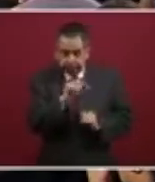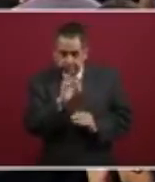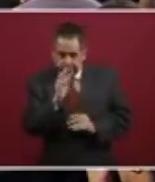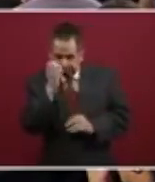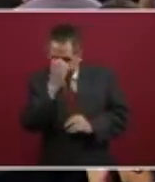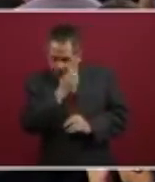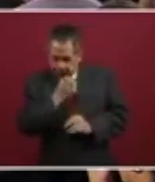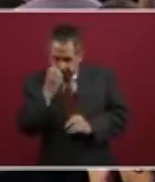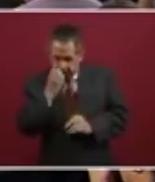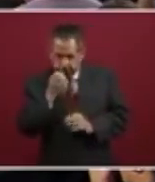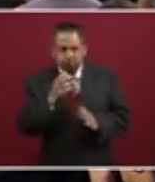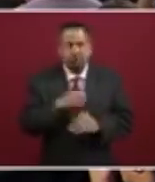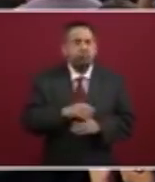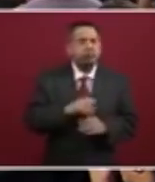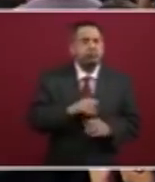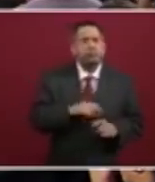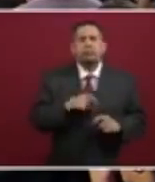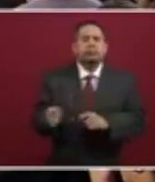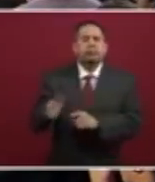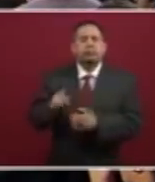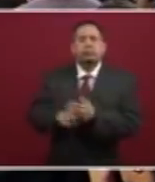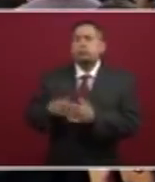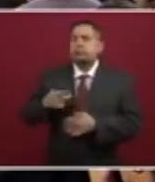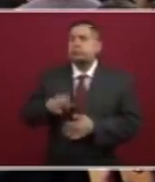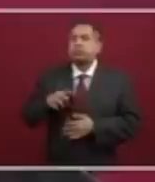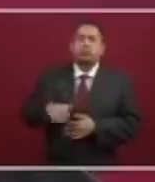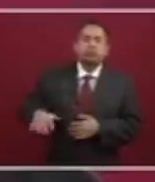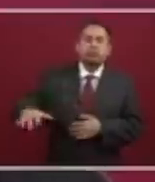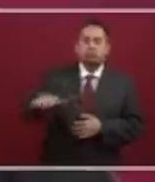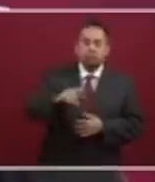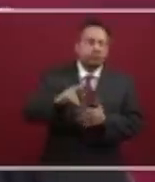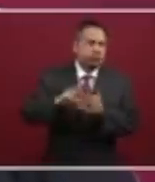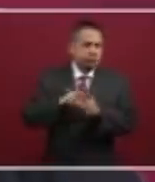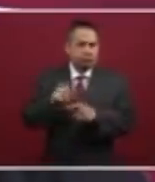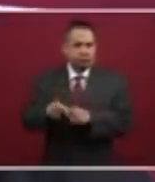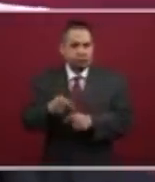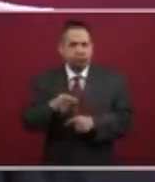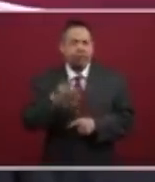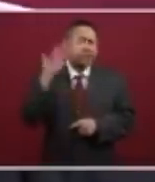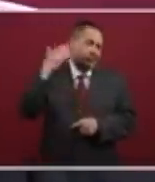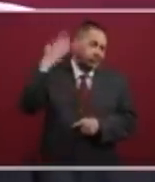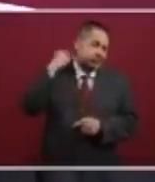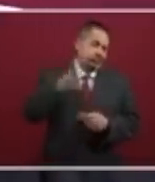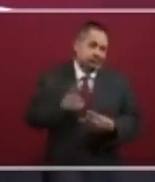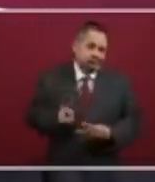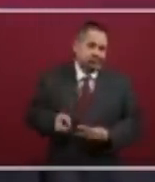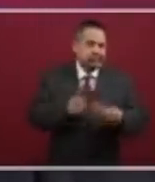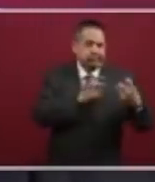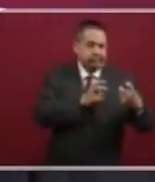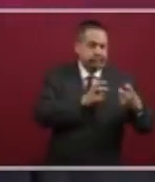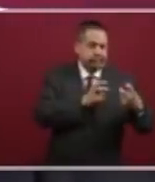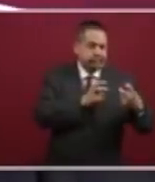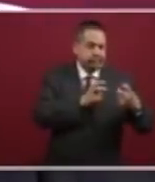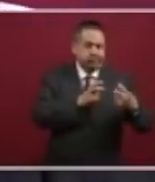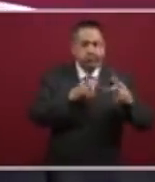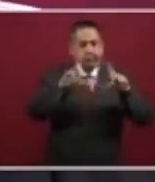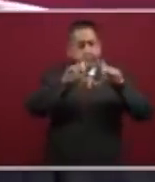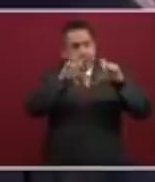para devolverle al pueblo lo robado, así se va a llamar,